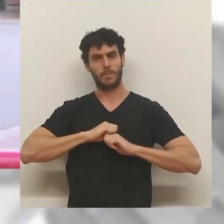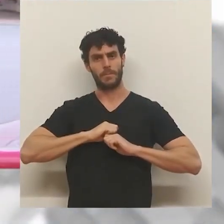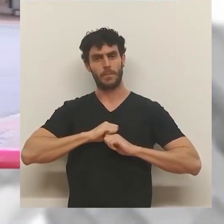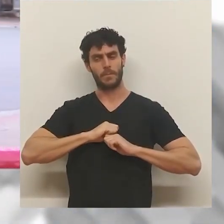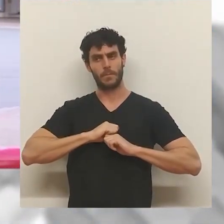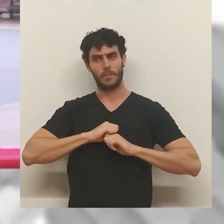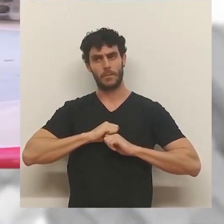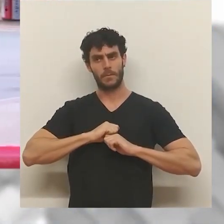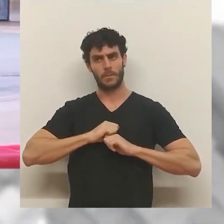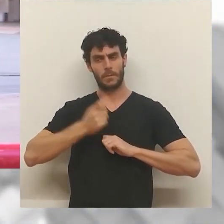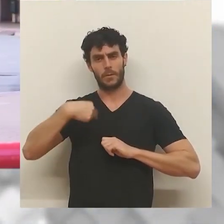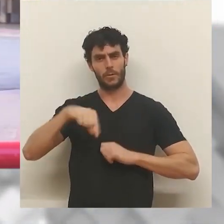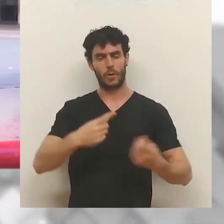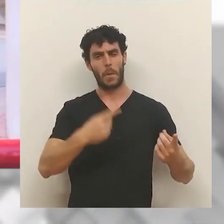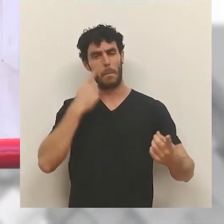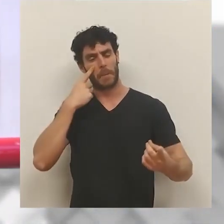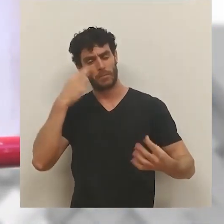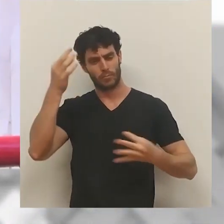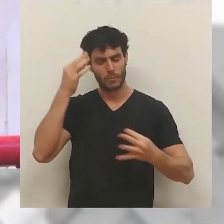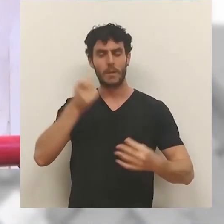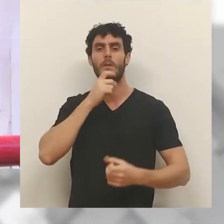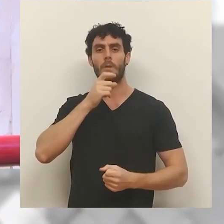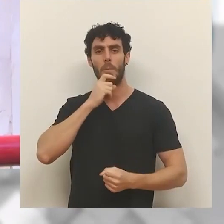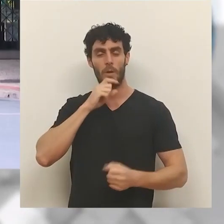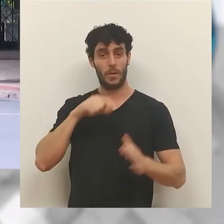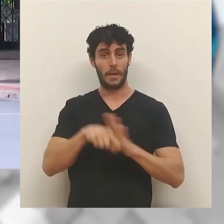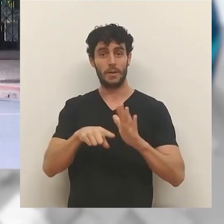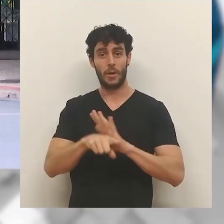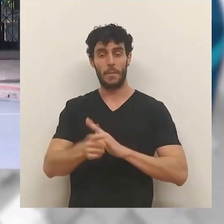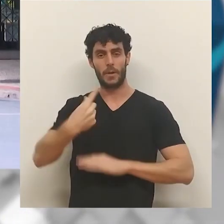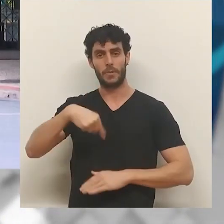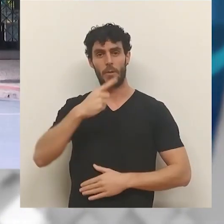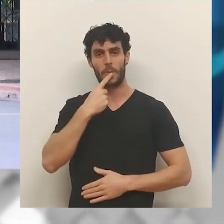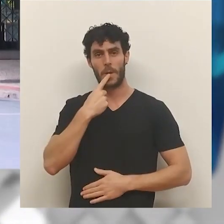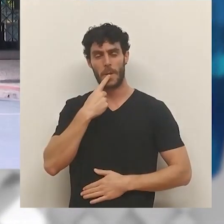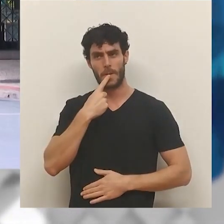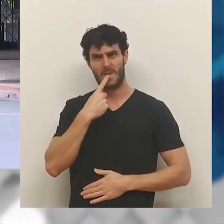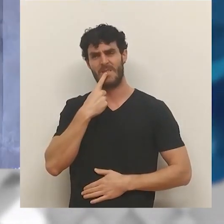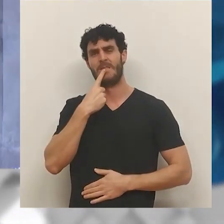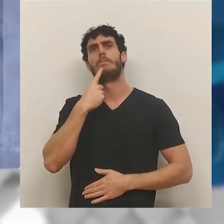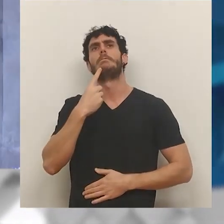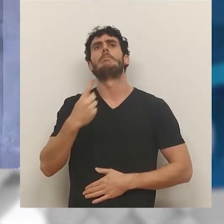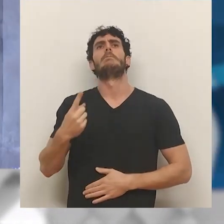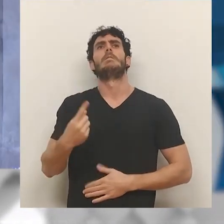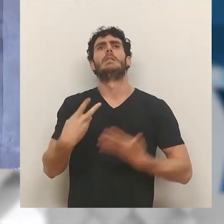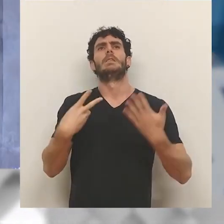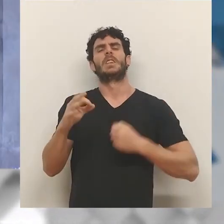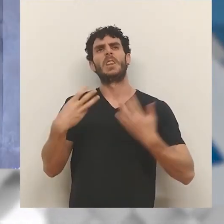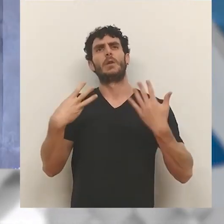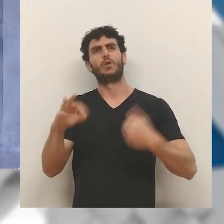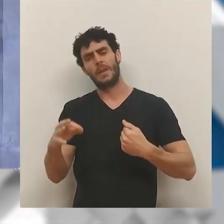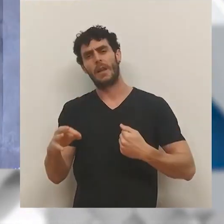eso nos va a suponer, vamos a ver, vamos a precisar de qué manera se va a gestionar, pero estamos hablando de